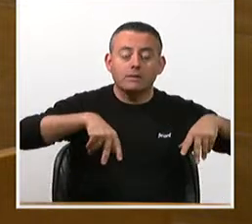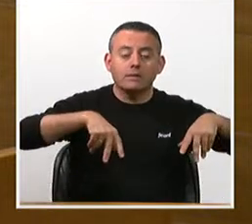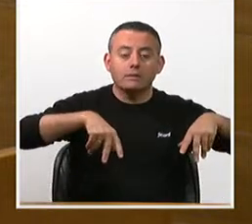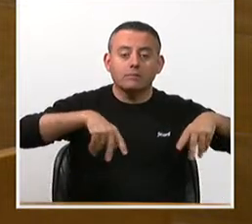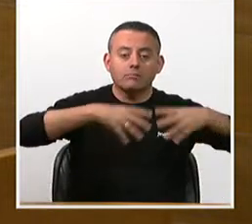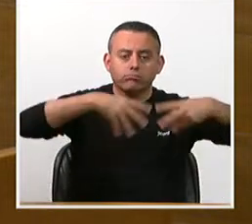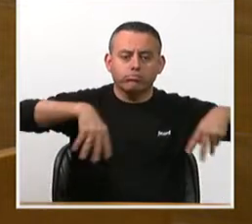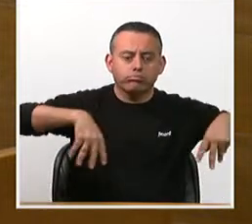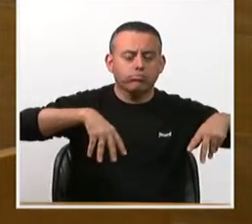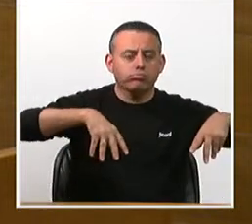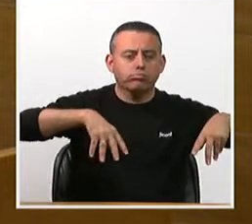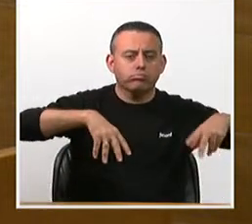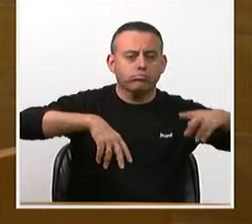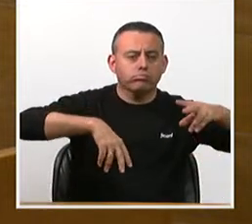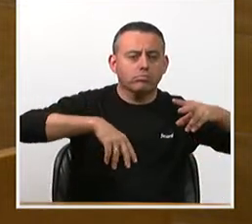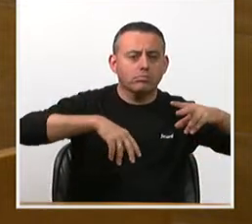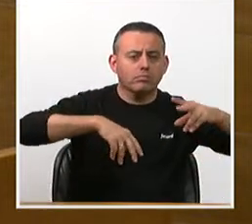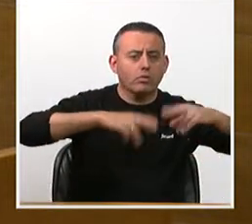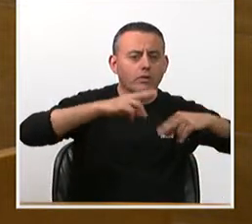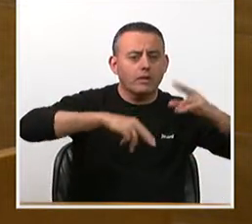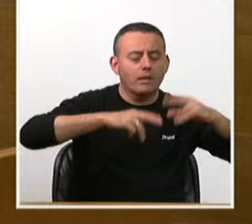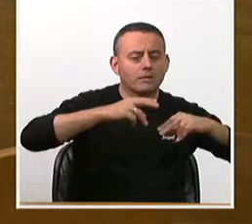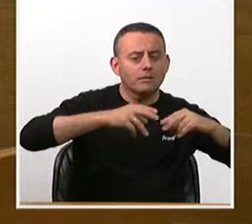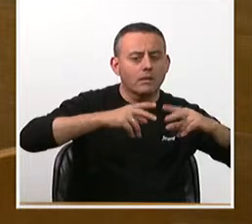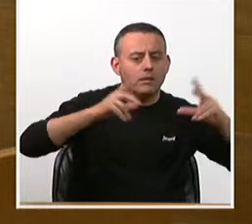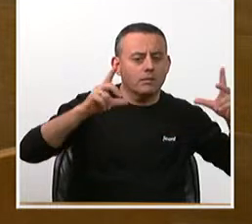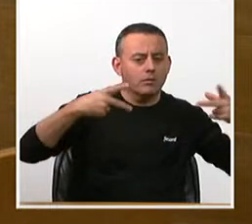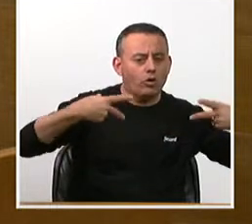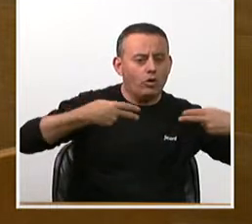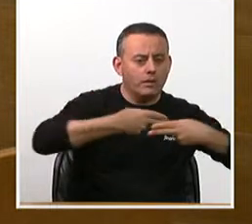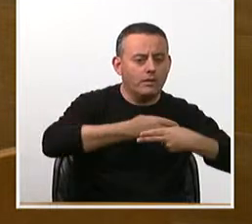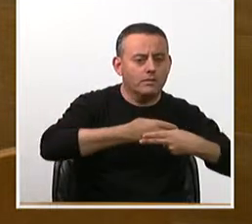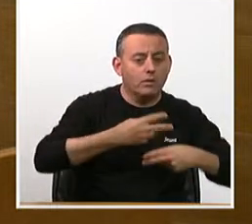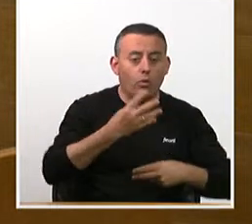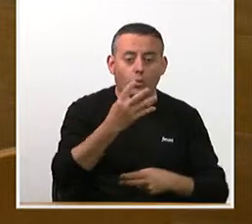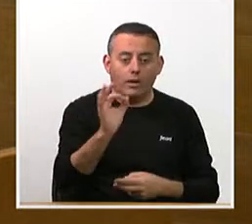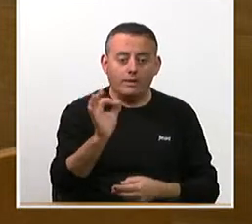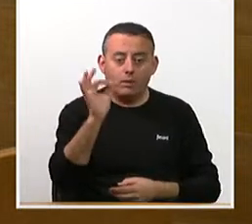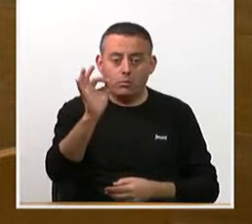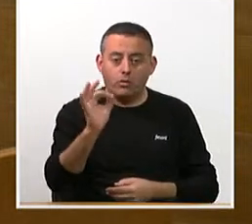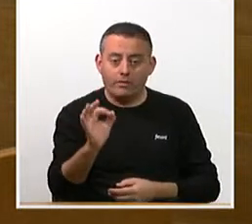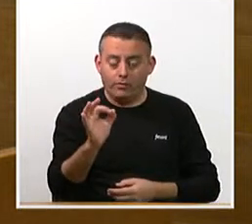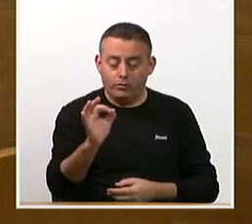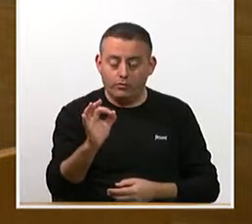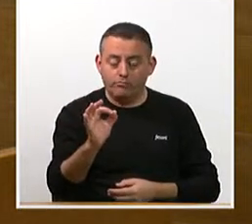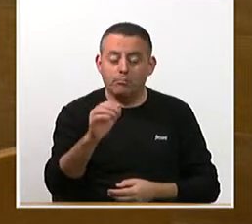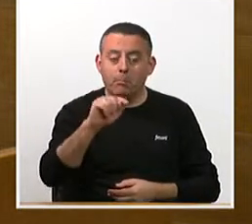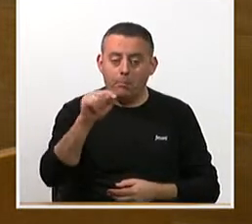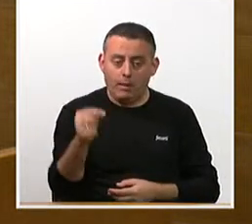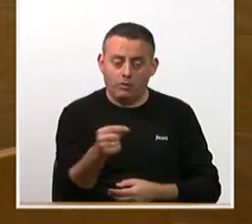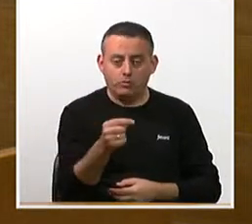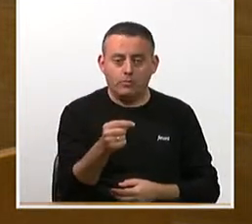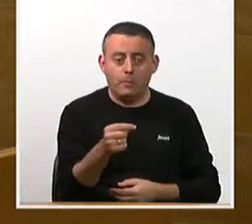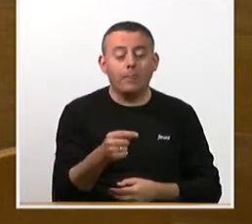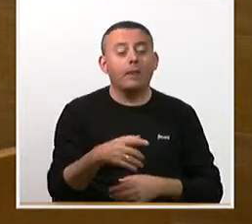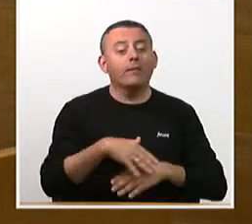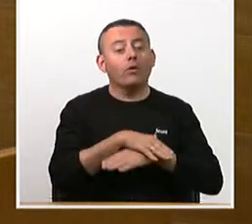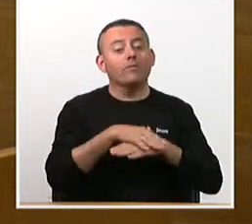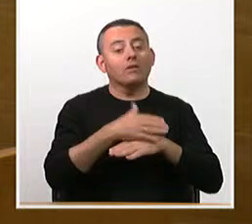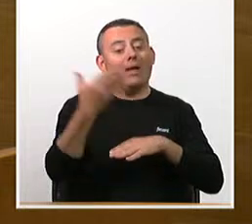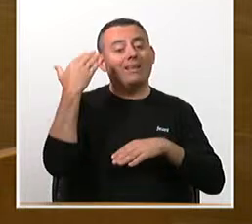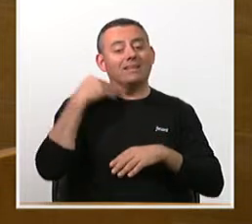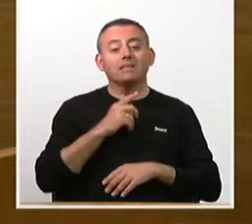representa un 40% men que va presar anterior Go